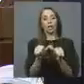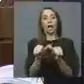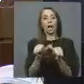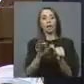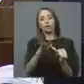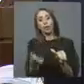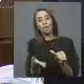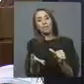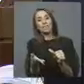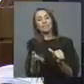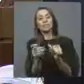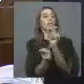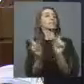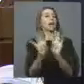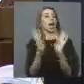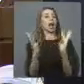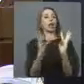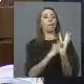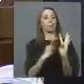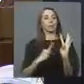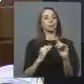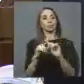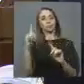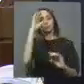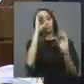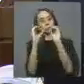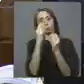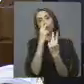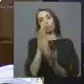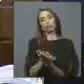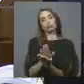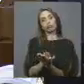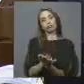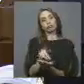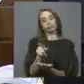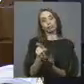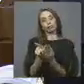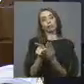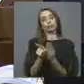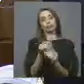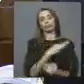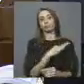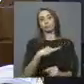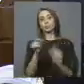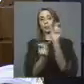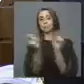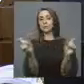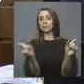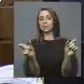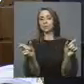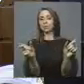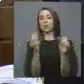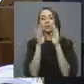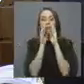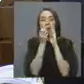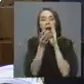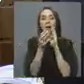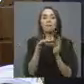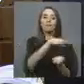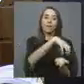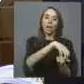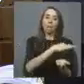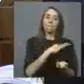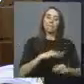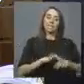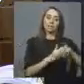gabinete porque es evidente las discrepancias que hay al interior de él y digámoslo con sinceridad el Ministerio de